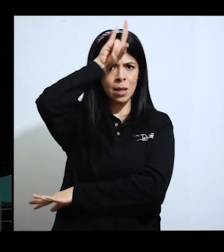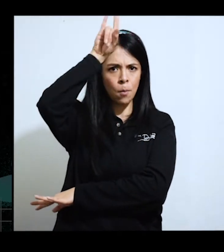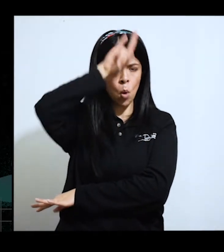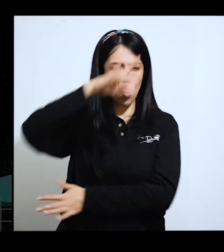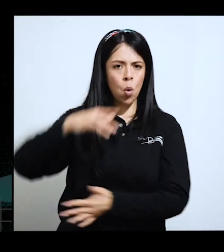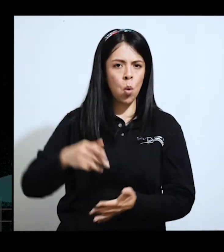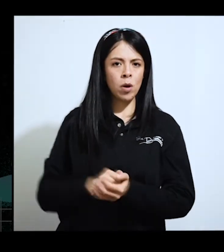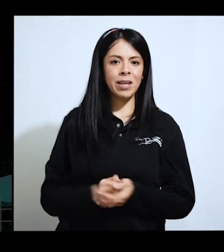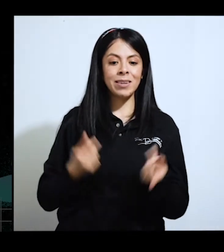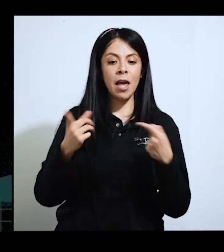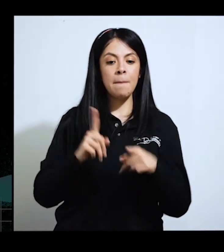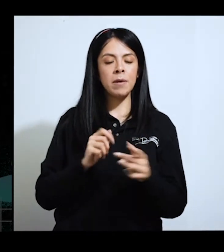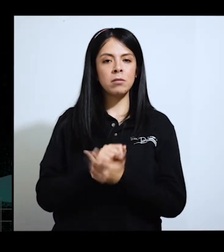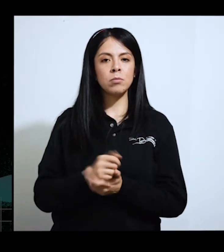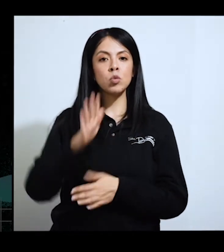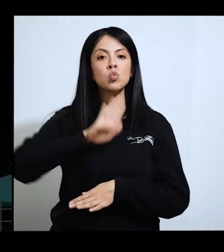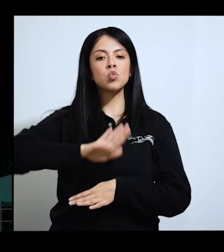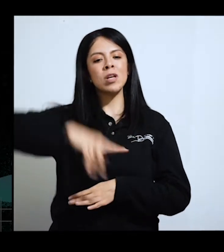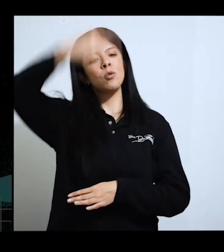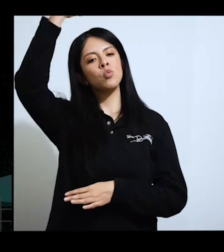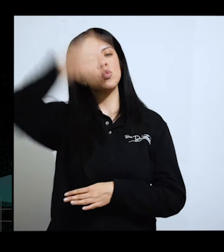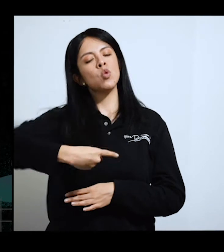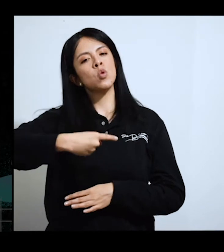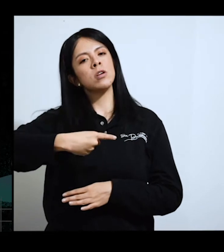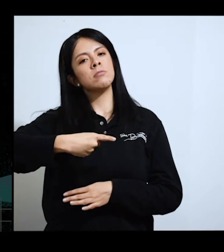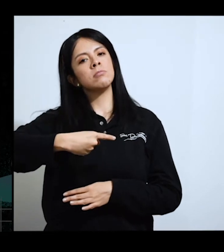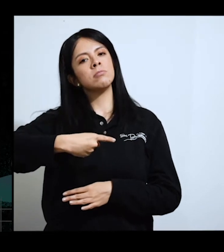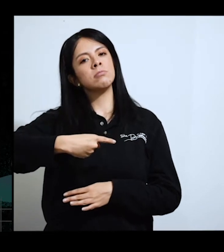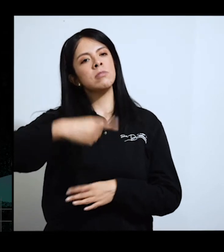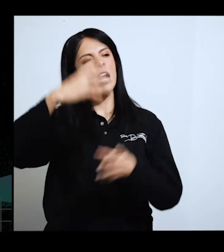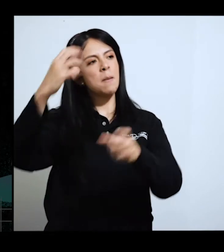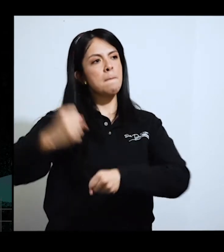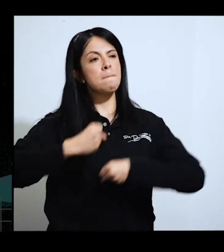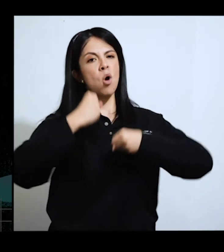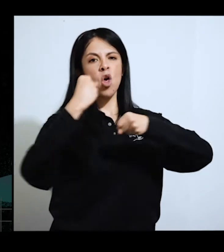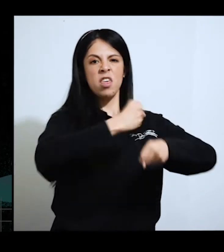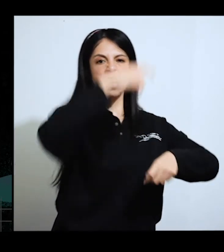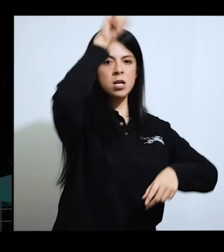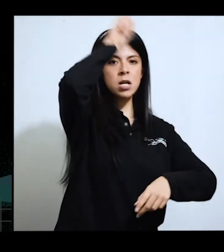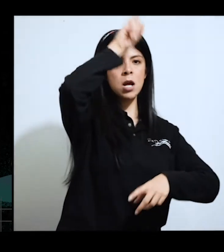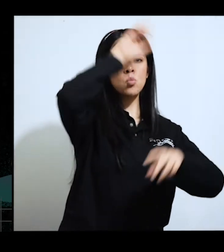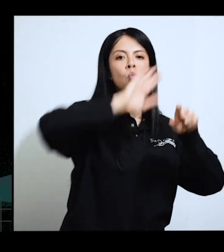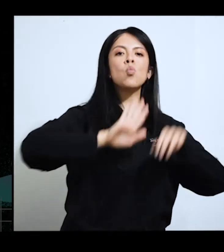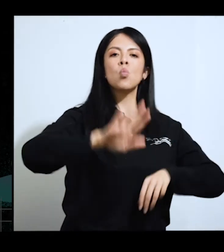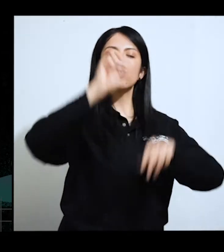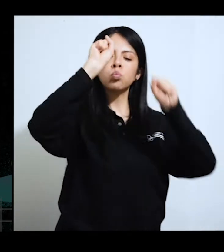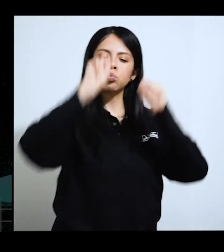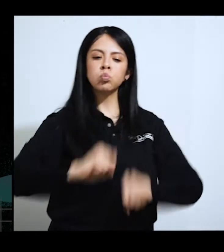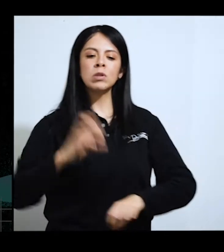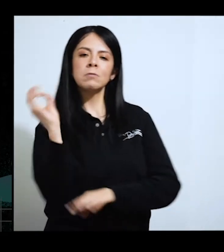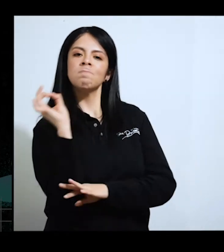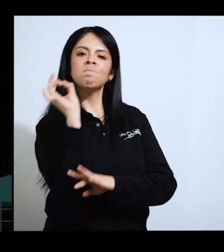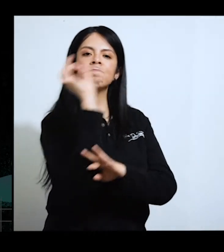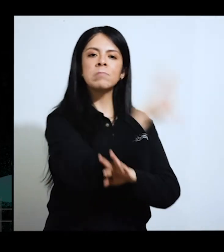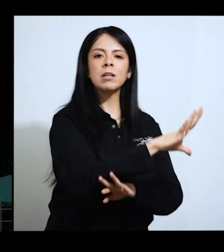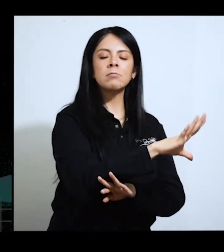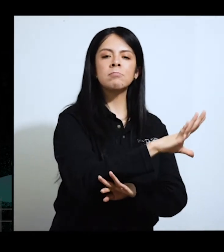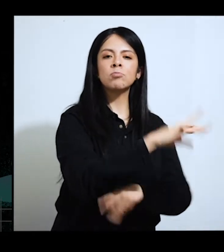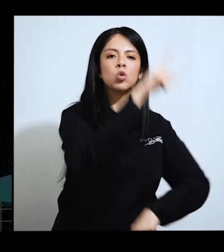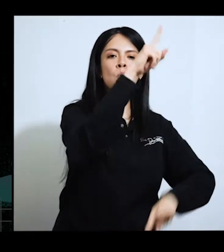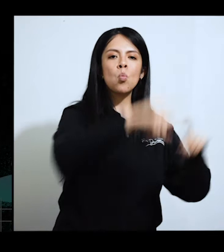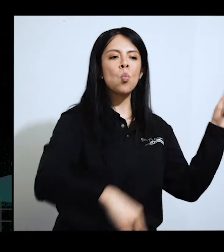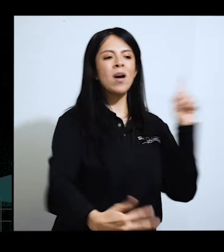de demonios. Y les he dado autoridad para vencer todo el poder